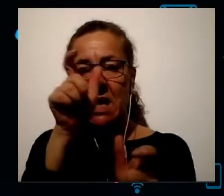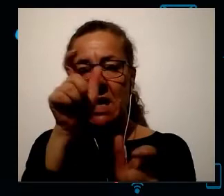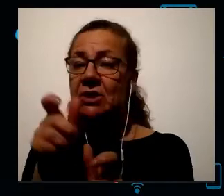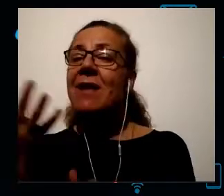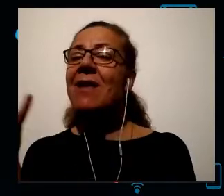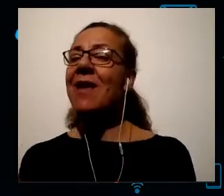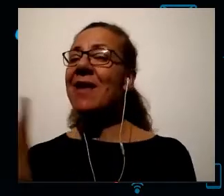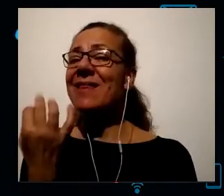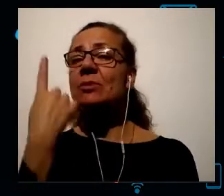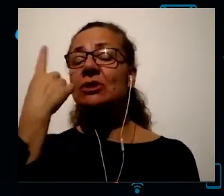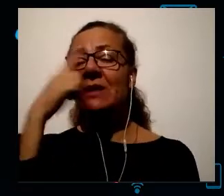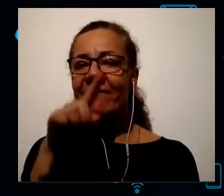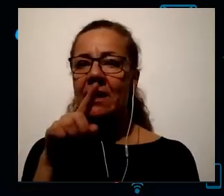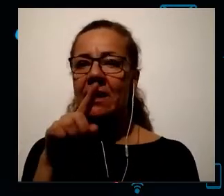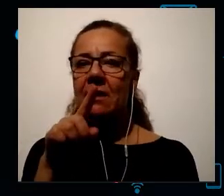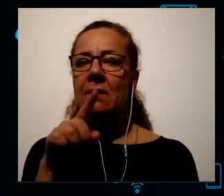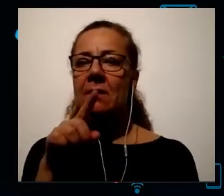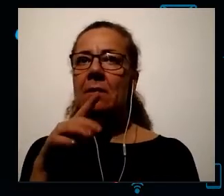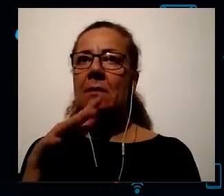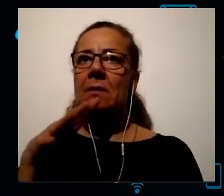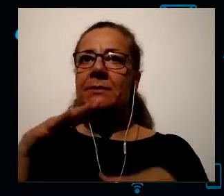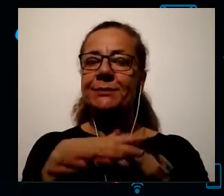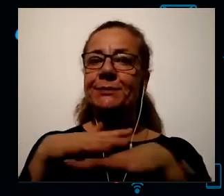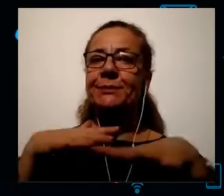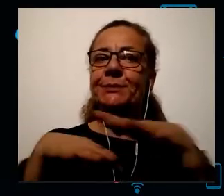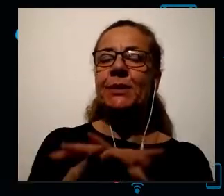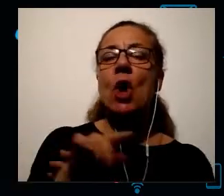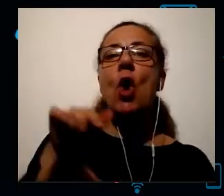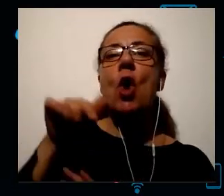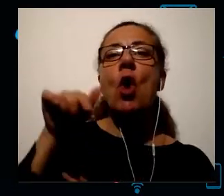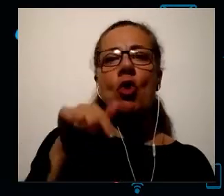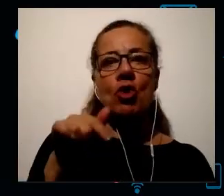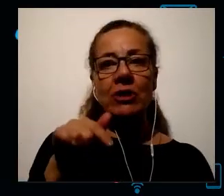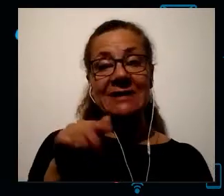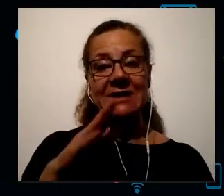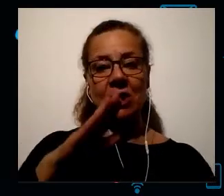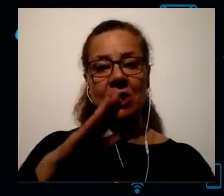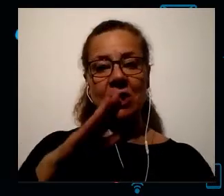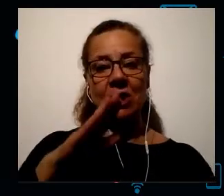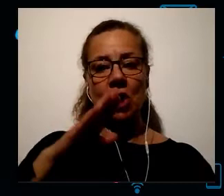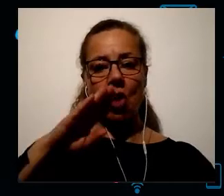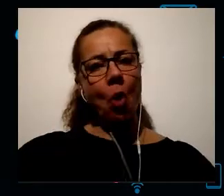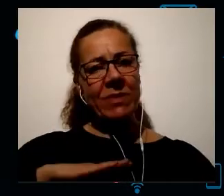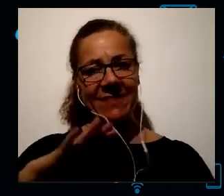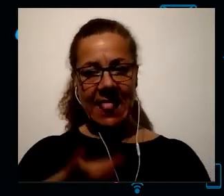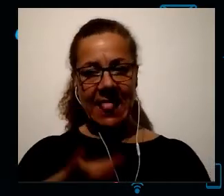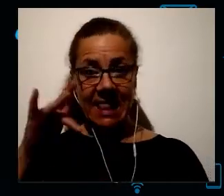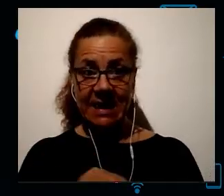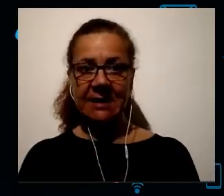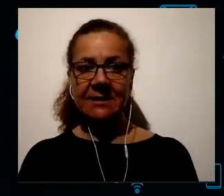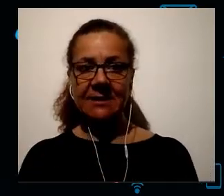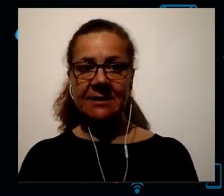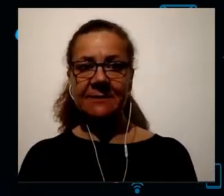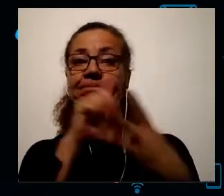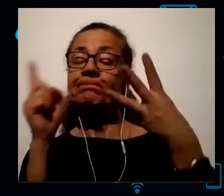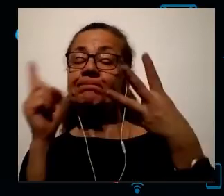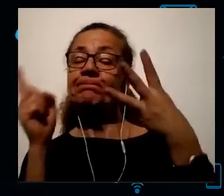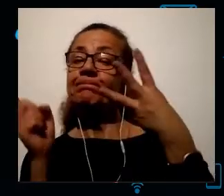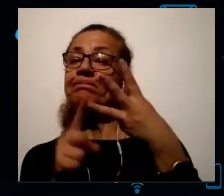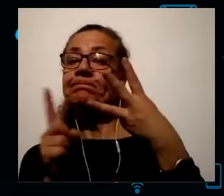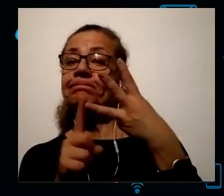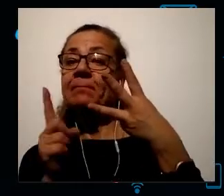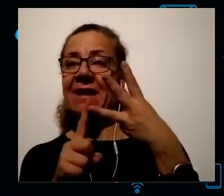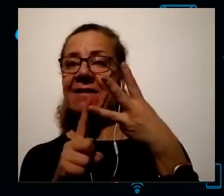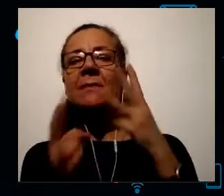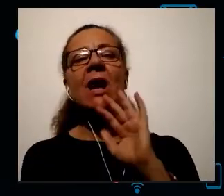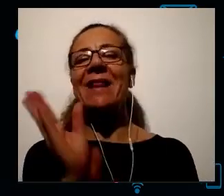saber entre tejer con estas dimensiones de la competencia digital la tercera dimensión de la competencia digital es la creación de